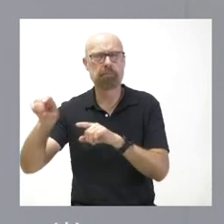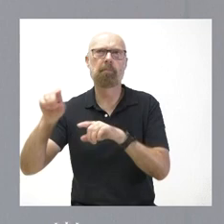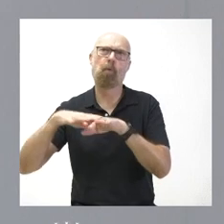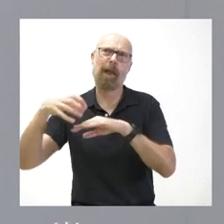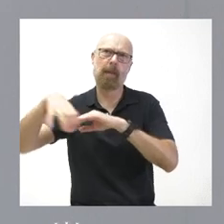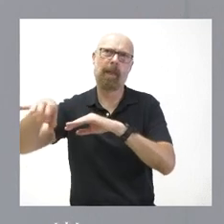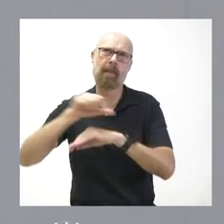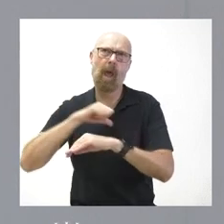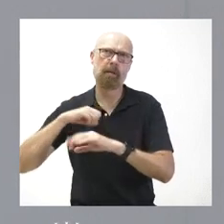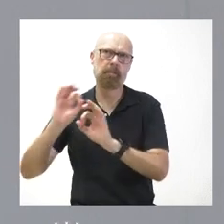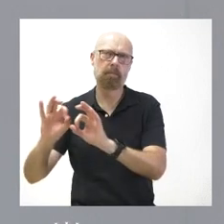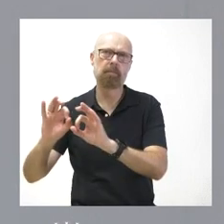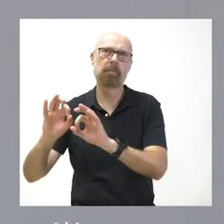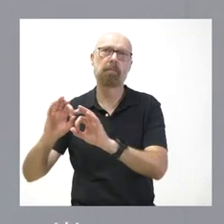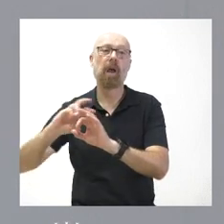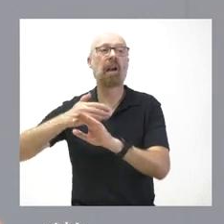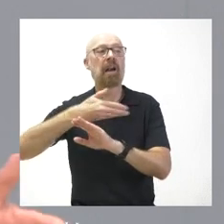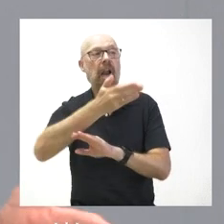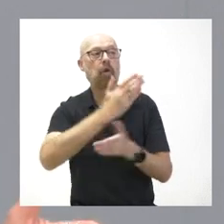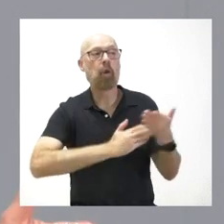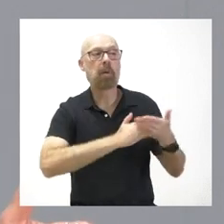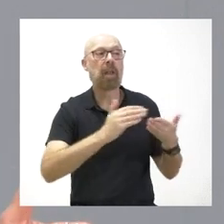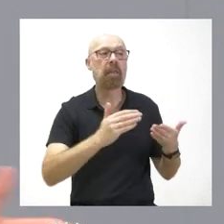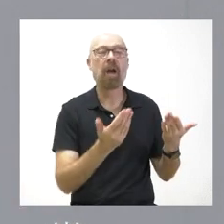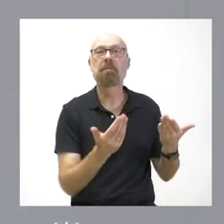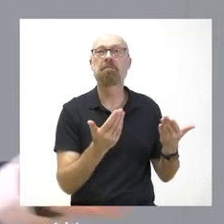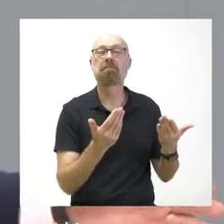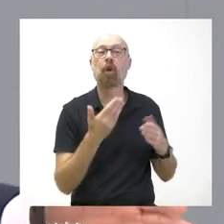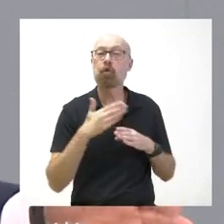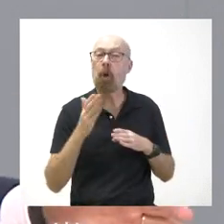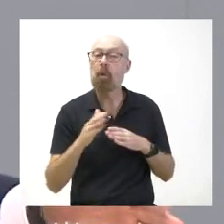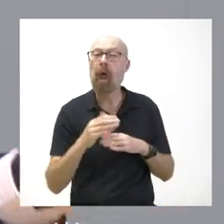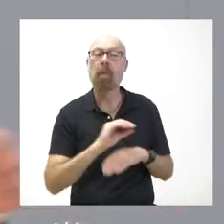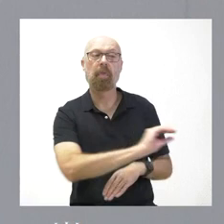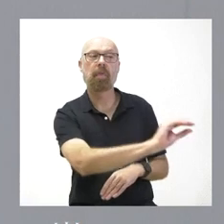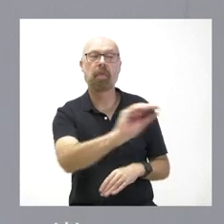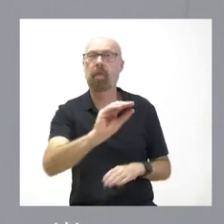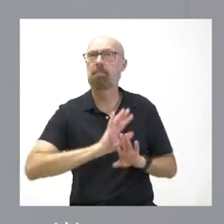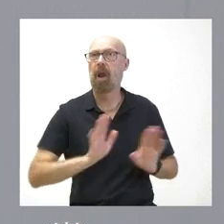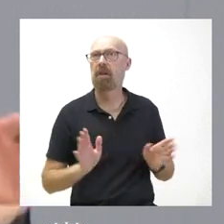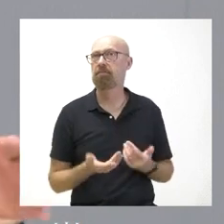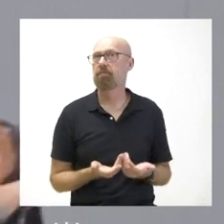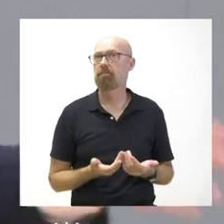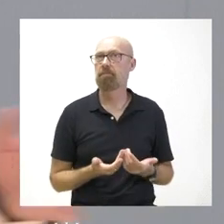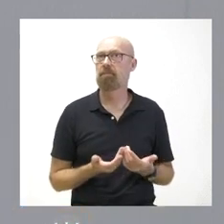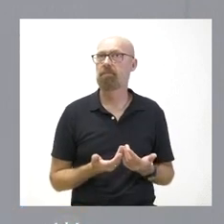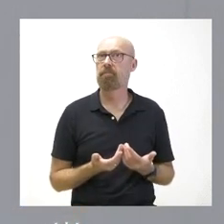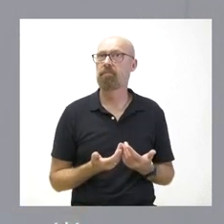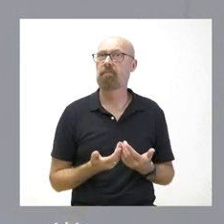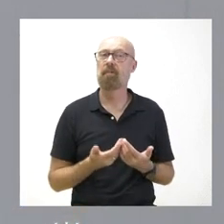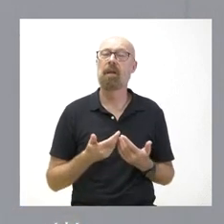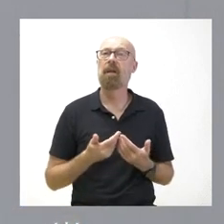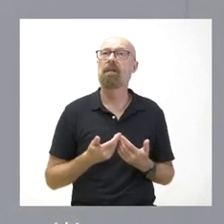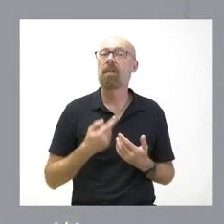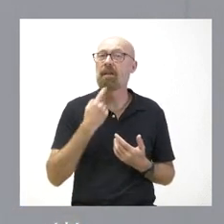dentista y al resto de comunidades autónomas prácticamente lo que sobre la única garantía de que tendremos más recursos que los que teníamos